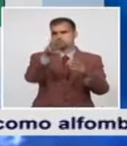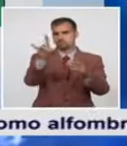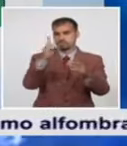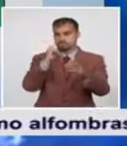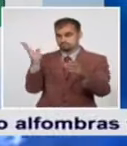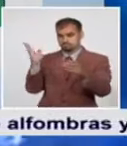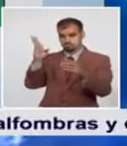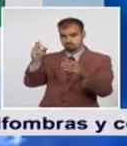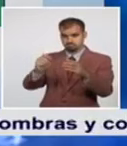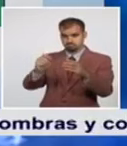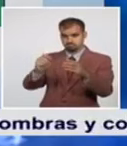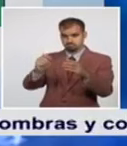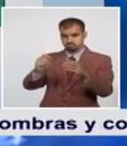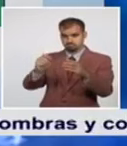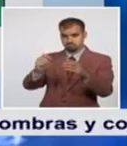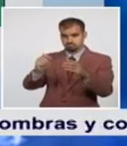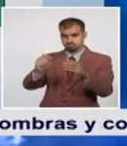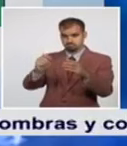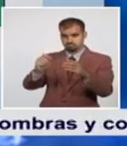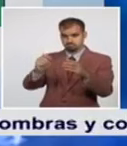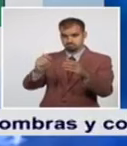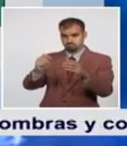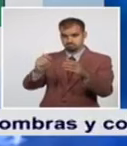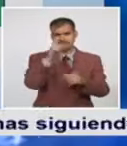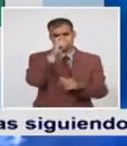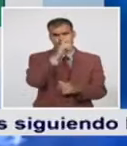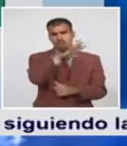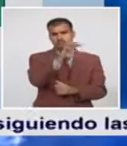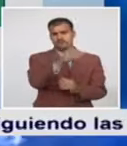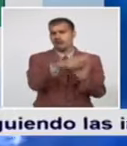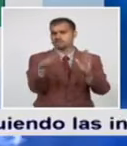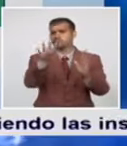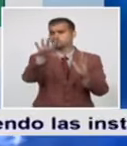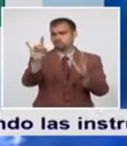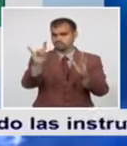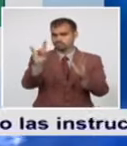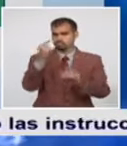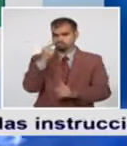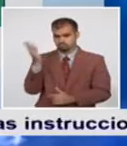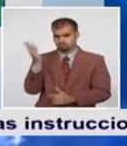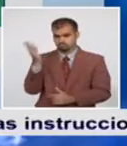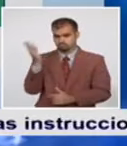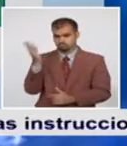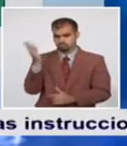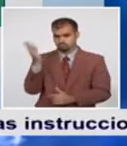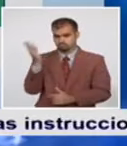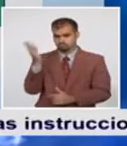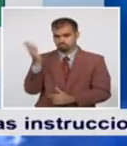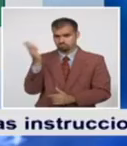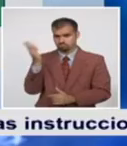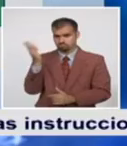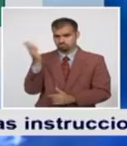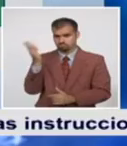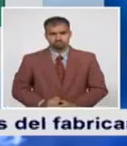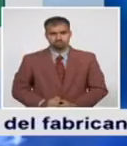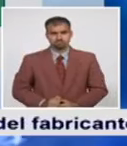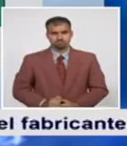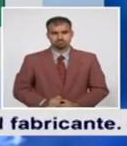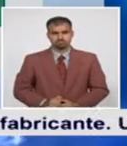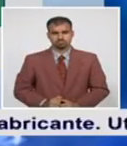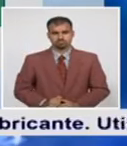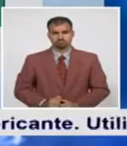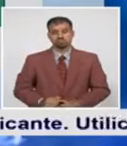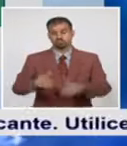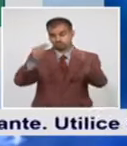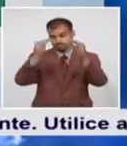personas, de 40 a 59, 310, y nuevamente las personas de